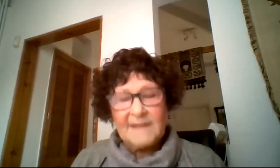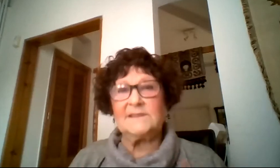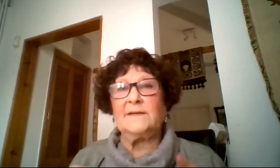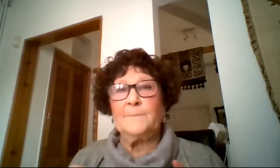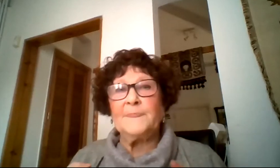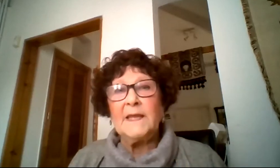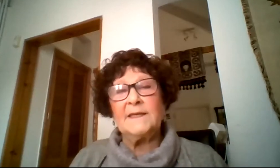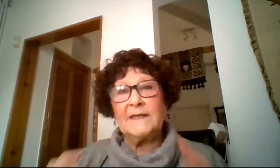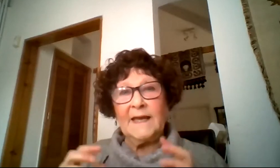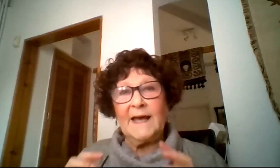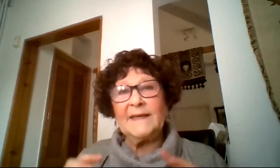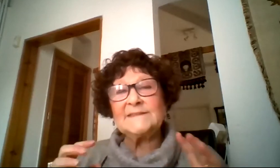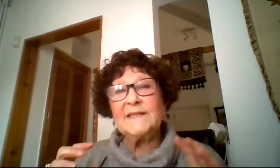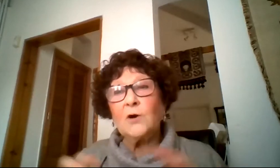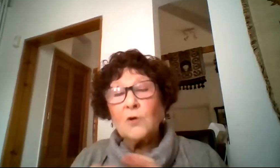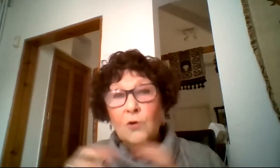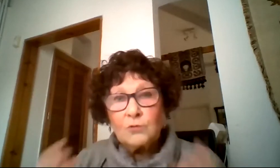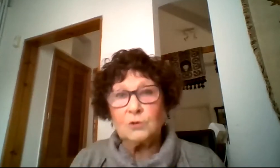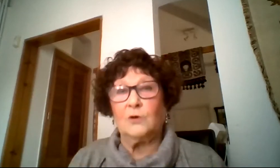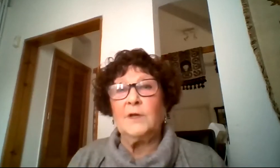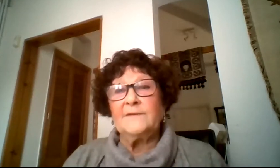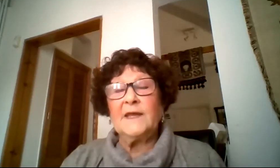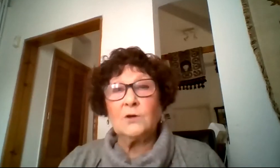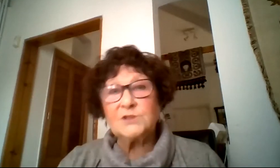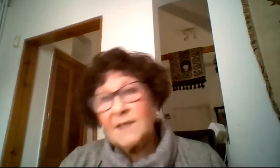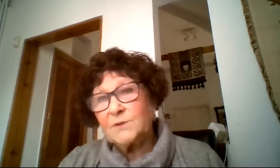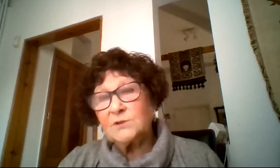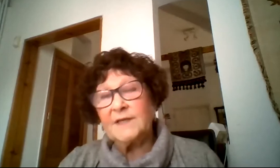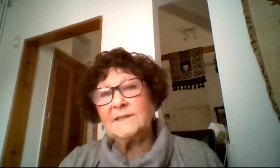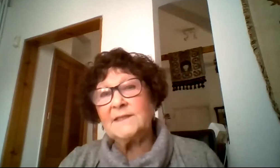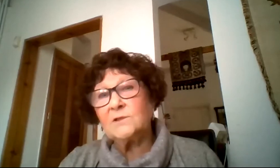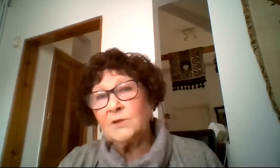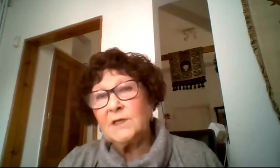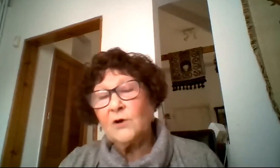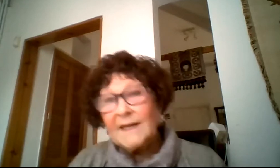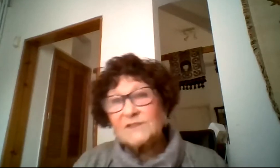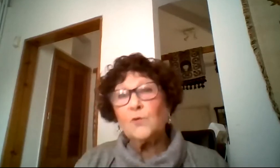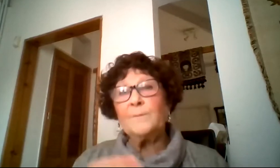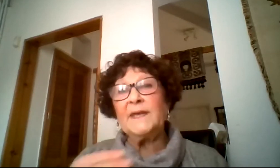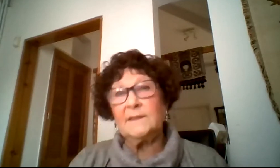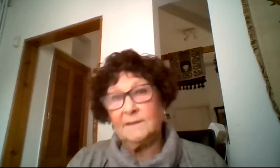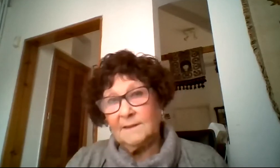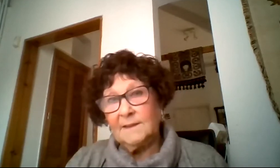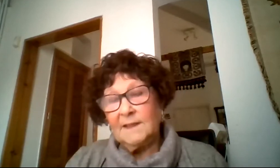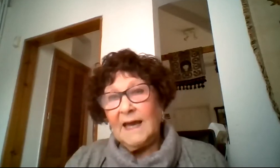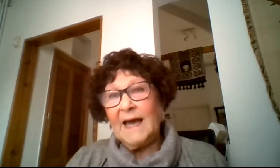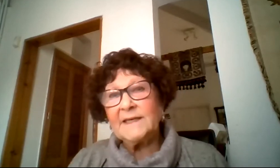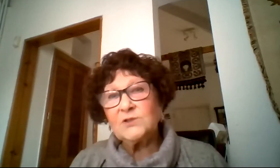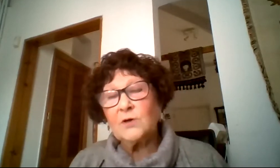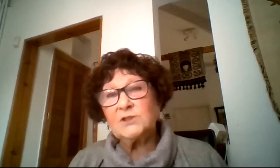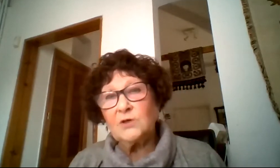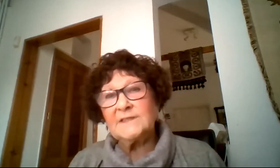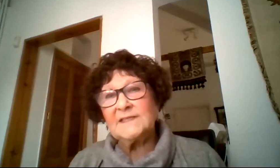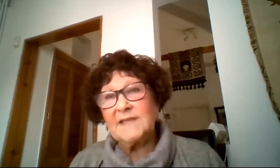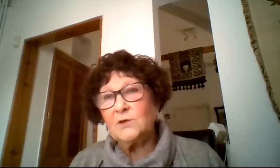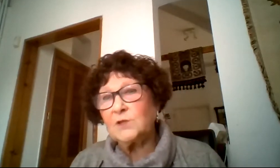que pasa es que a este conjunto de conceptos arquitectónicos le sumé aquellos